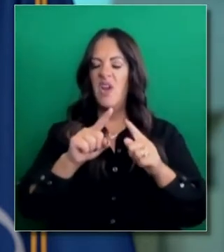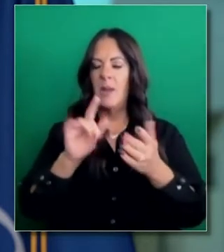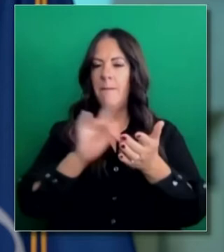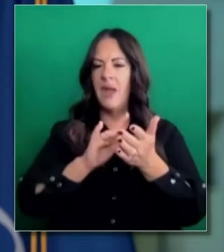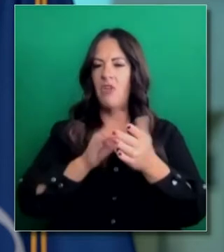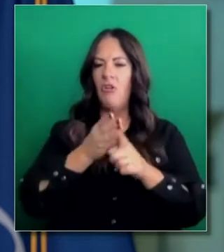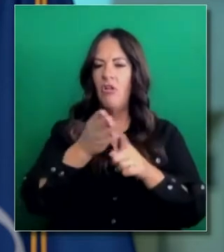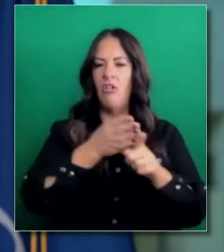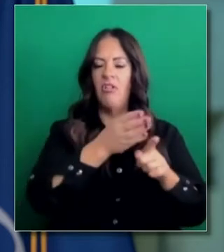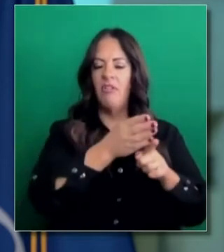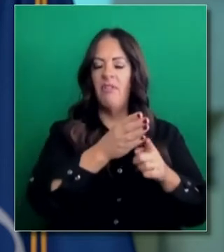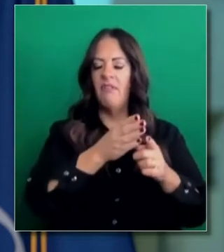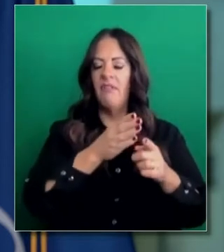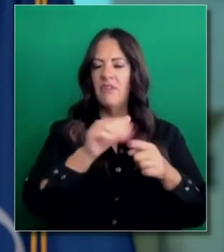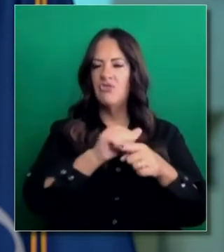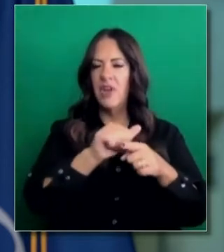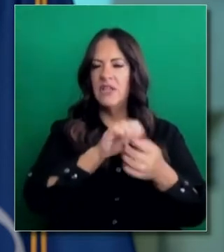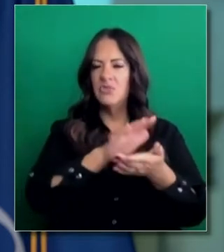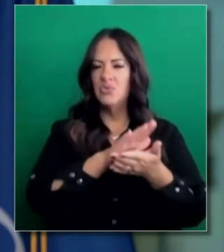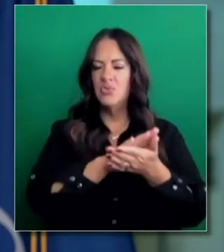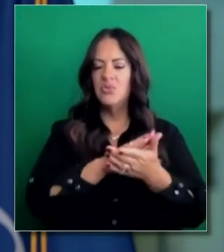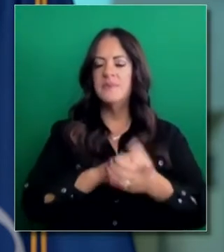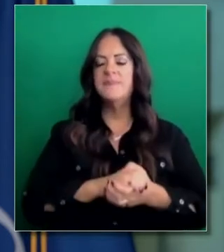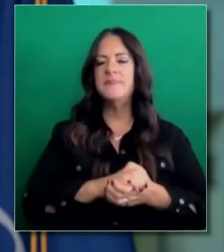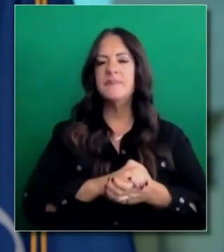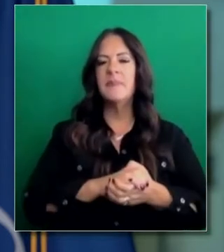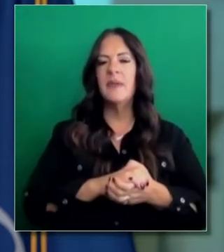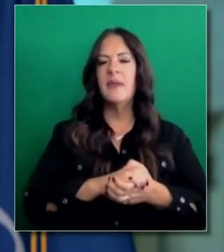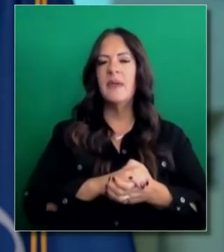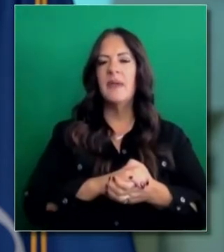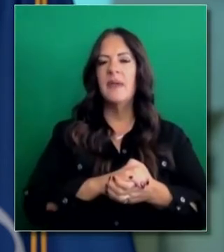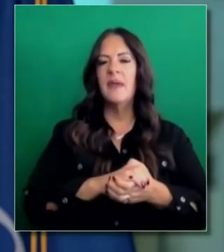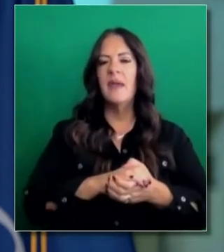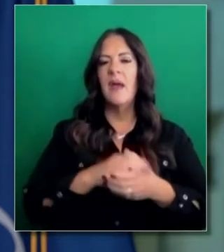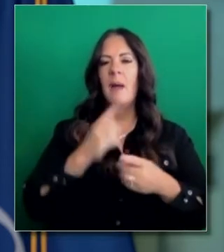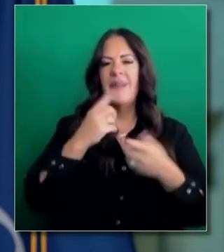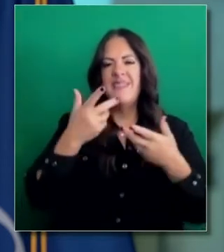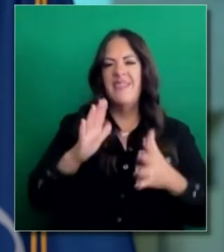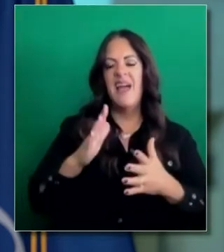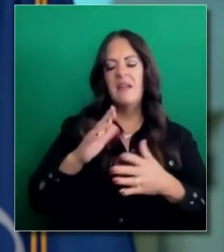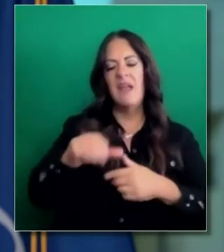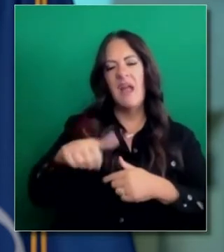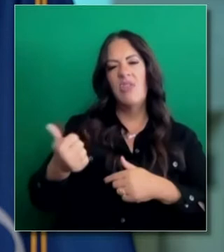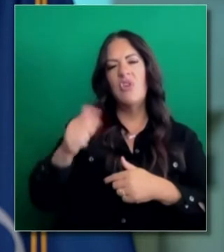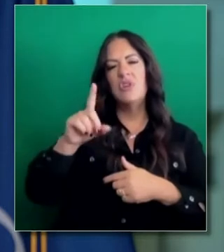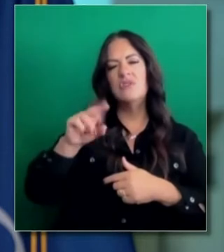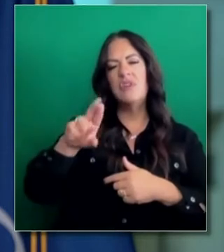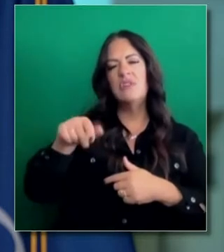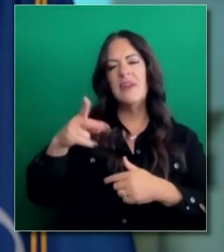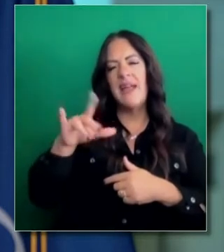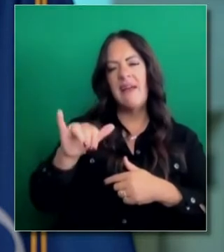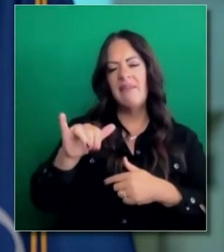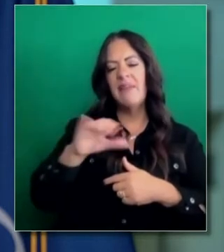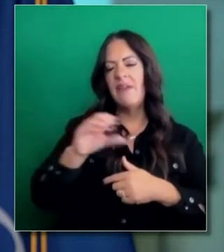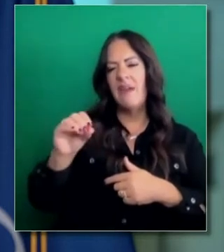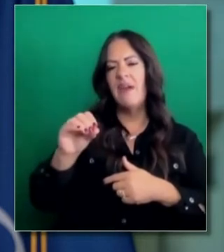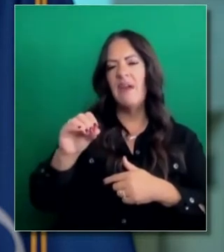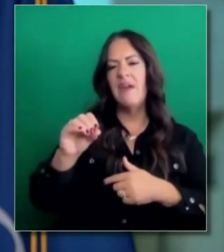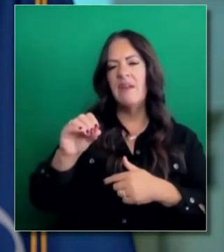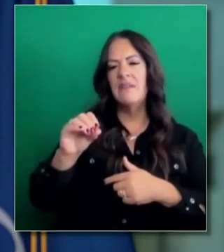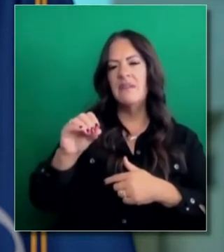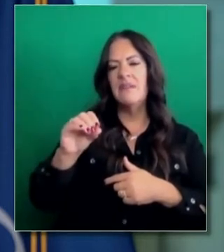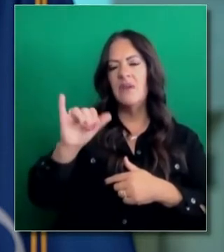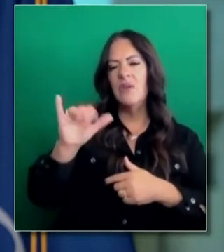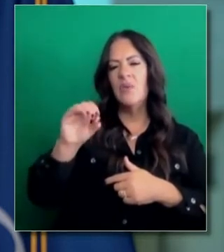de arena delante y quiero distinguir y quiero entregarle está llorando ahora y al doctor kelly para que hable más al respecto de esos esfuerzos y gracias por la pregunta